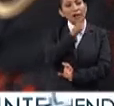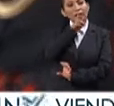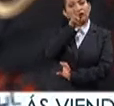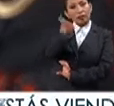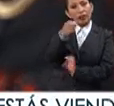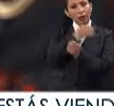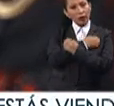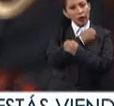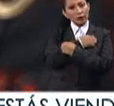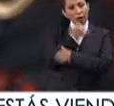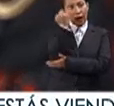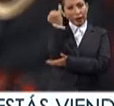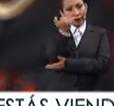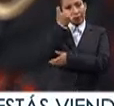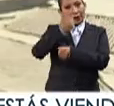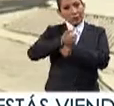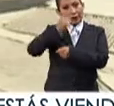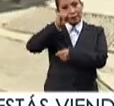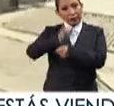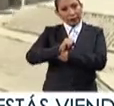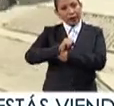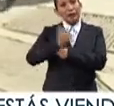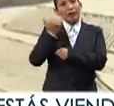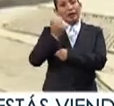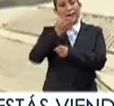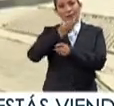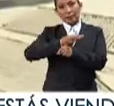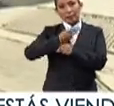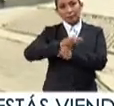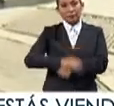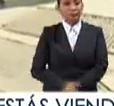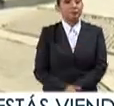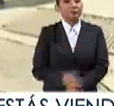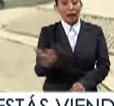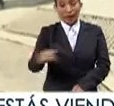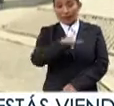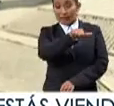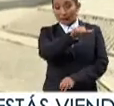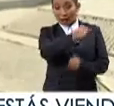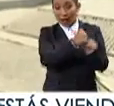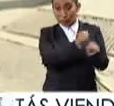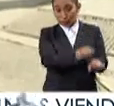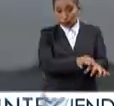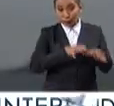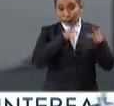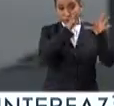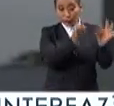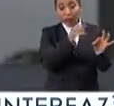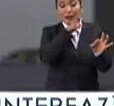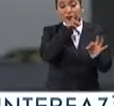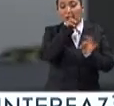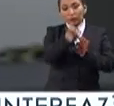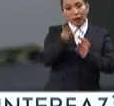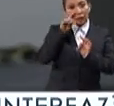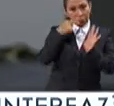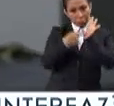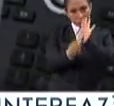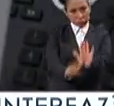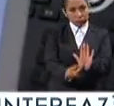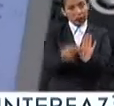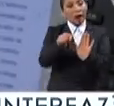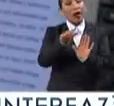en educación preescolar primaria secundaria y media superior a 16 años de su fundación los resultados están a la vista